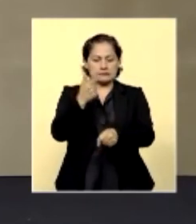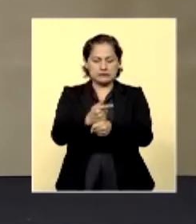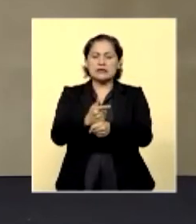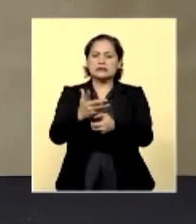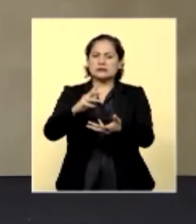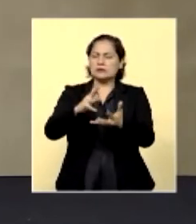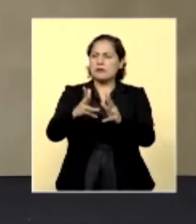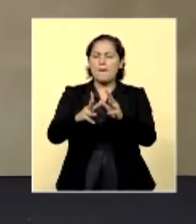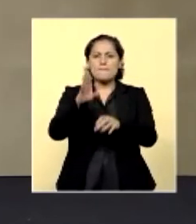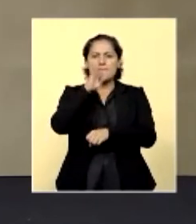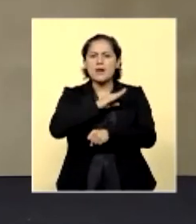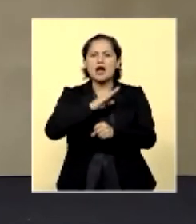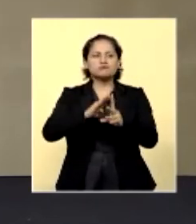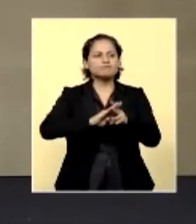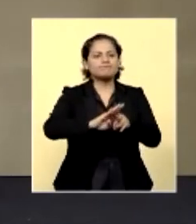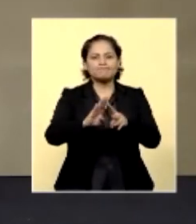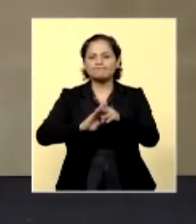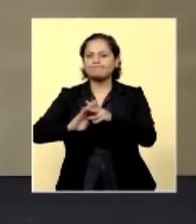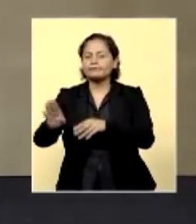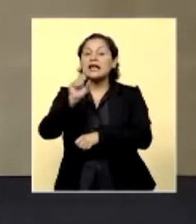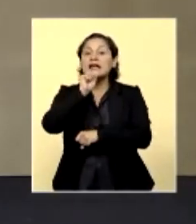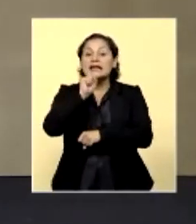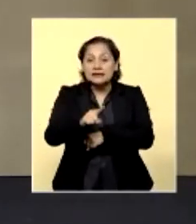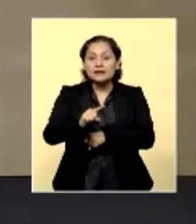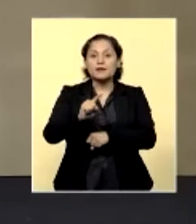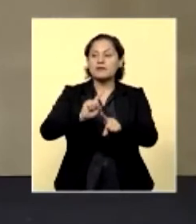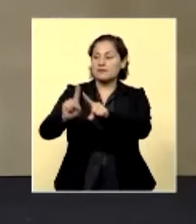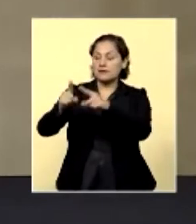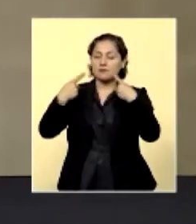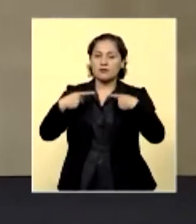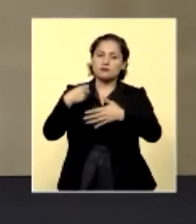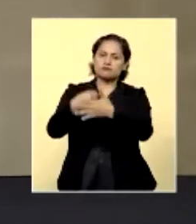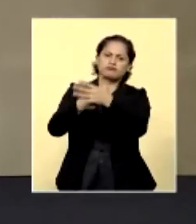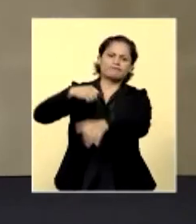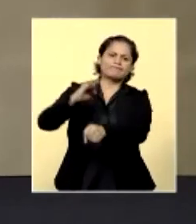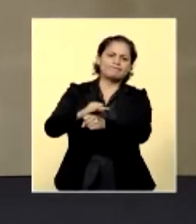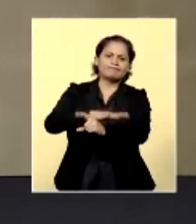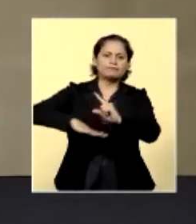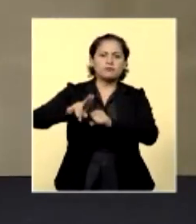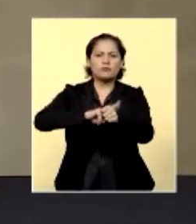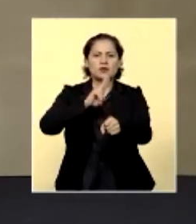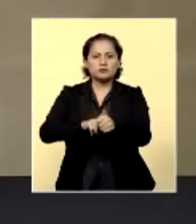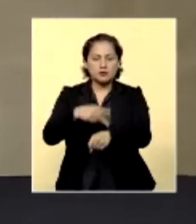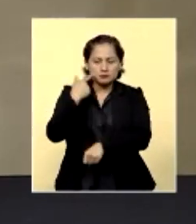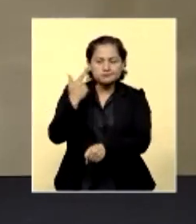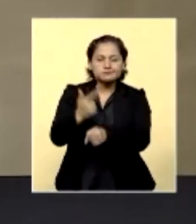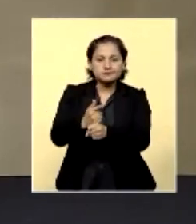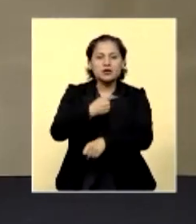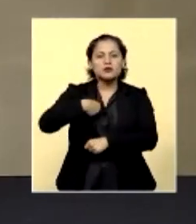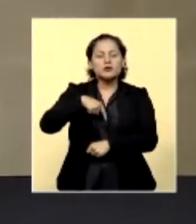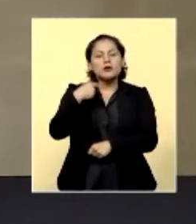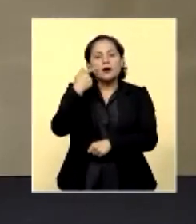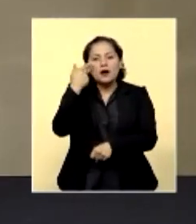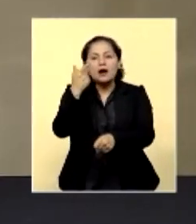ambiental y el riesgo que enfrentan los defensores de derechos ambientales. Señalamos nuestra preocupación por